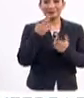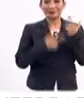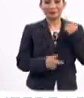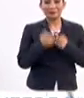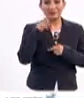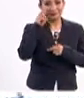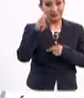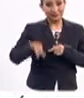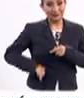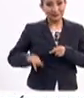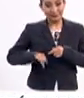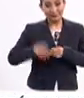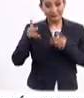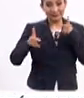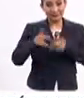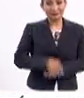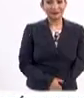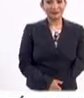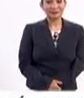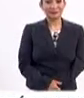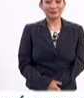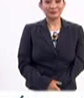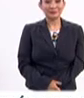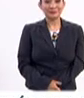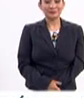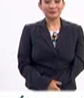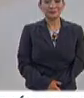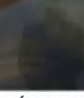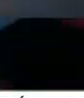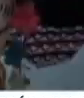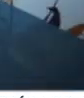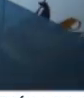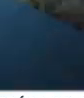volvemos. No se pierdan esta interesantísima charla.